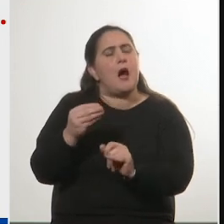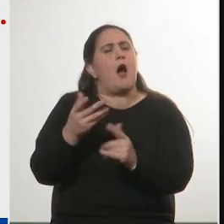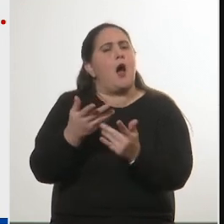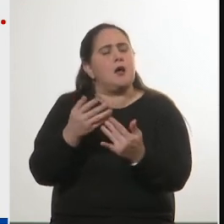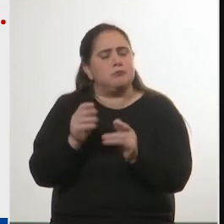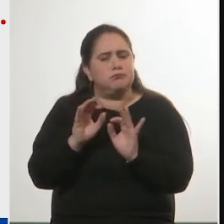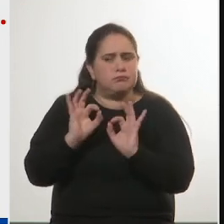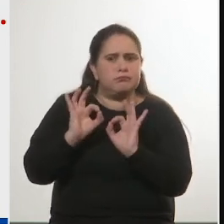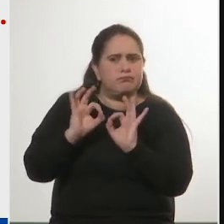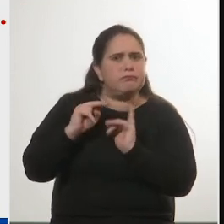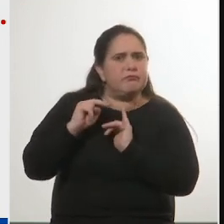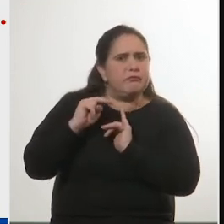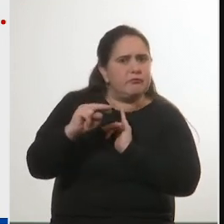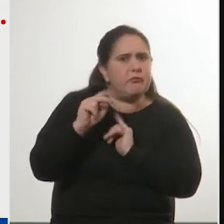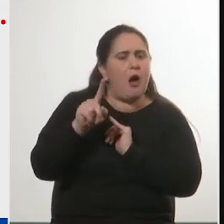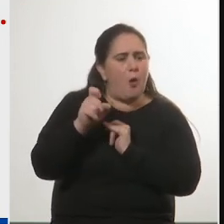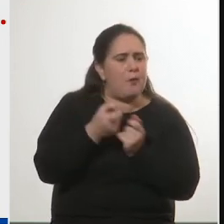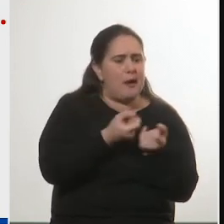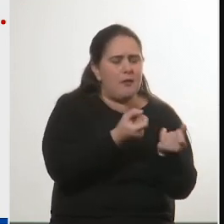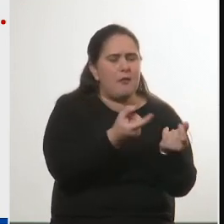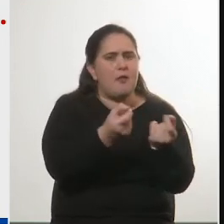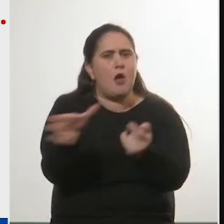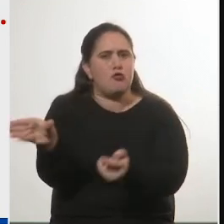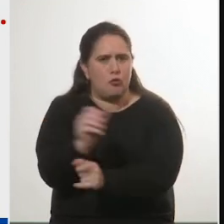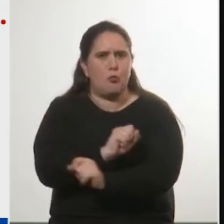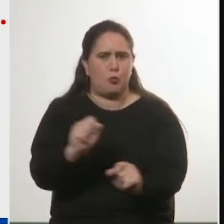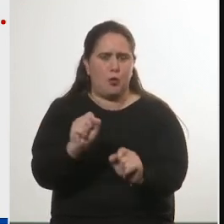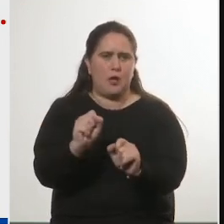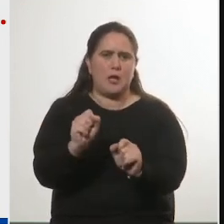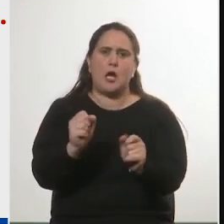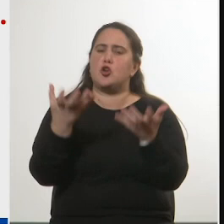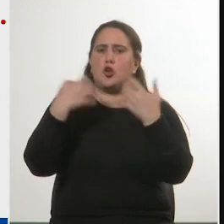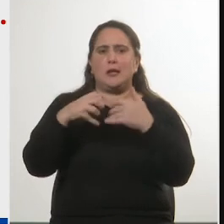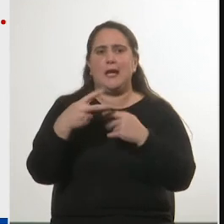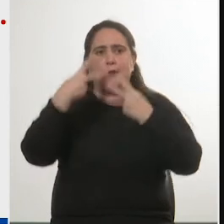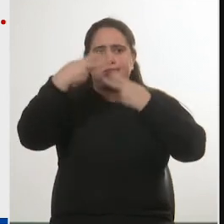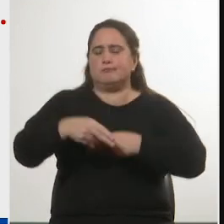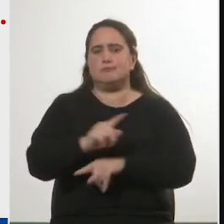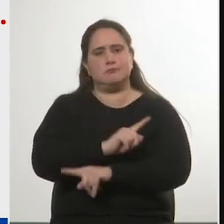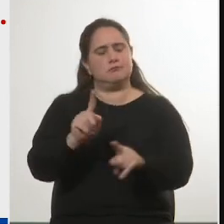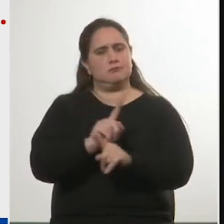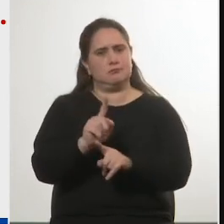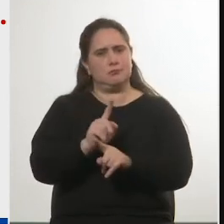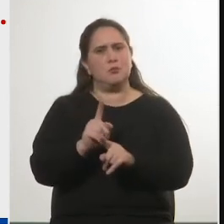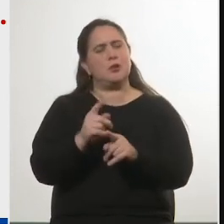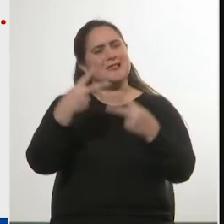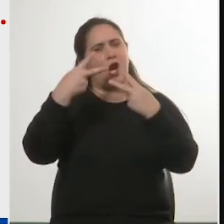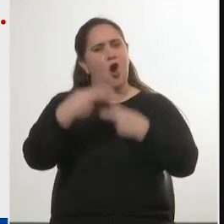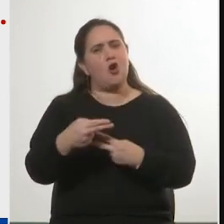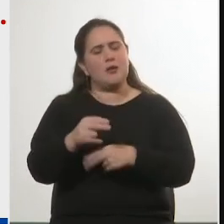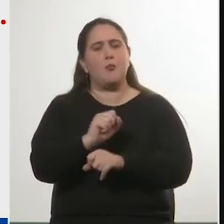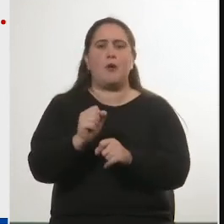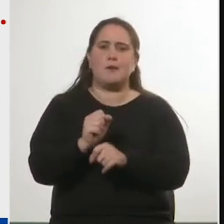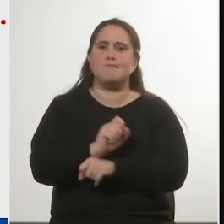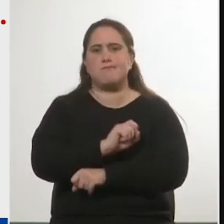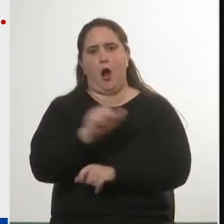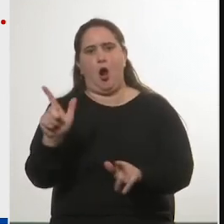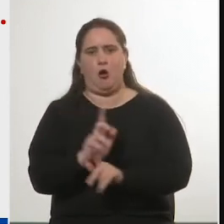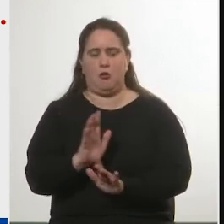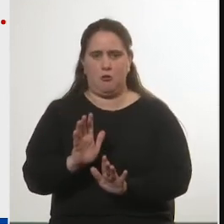el abastecimiento de agua a la población, evitando generar cortes, ya que esta opción podría